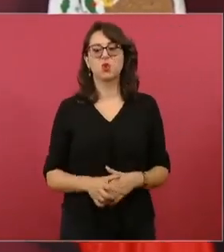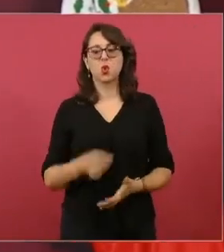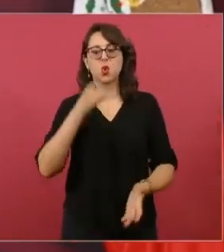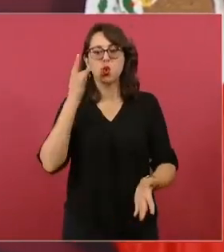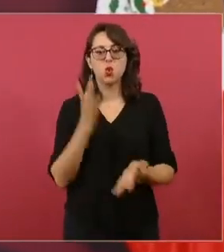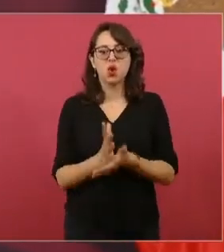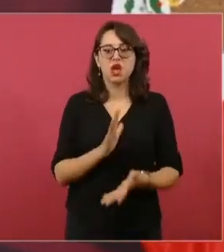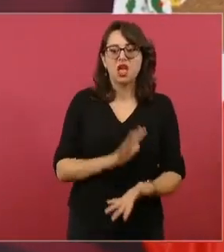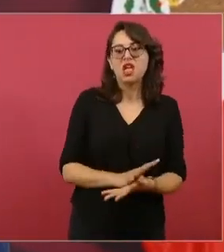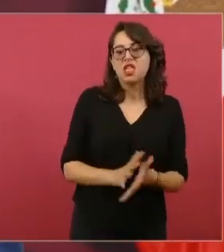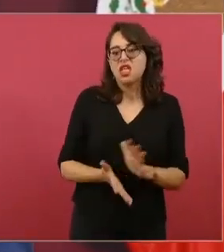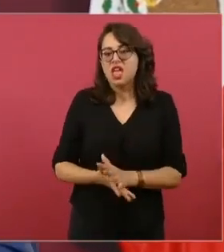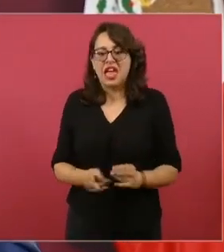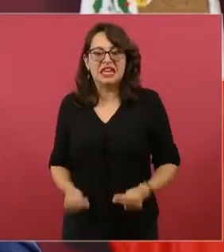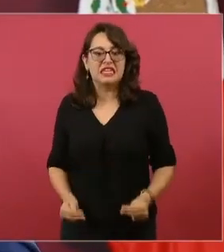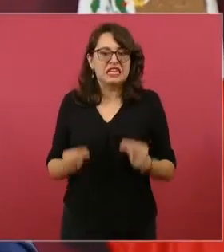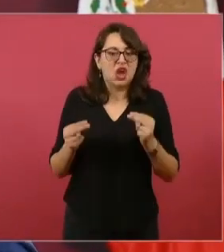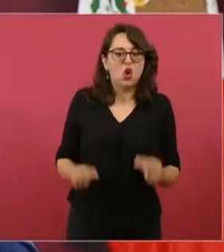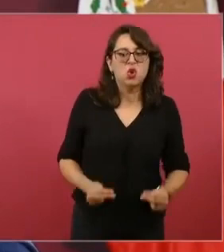a amedrar.